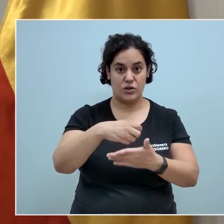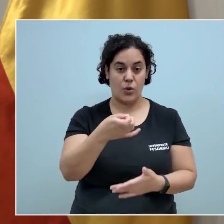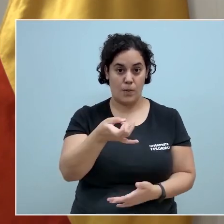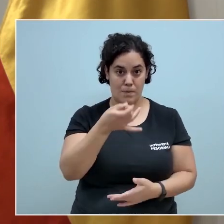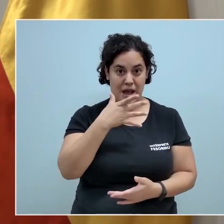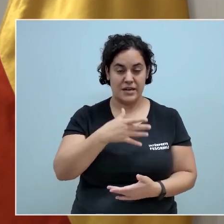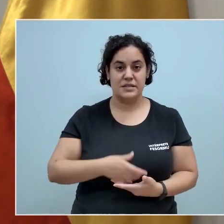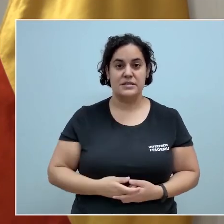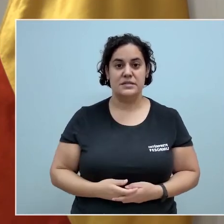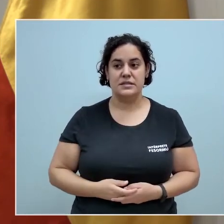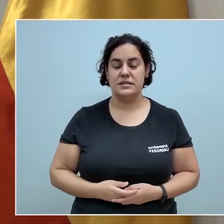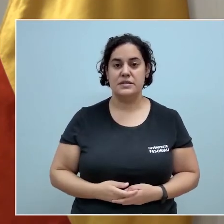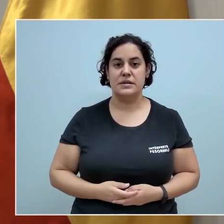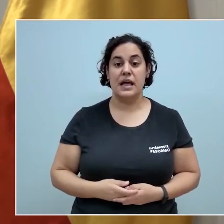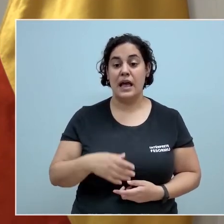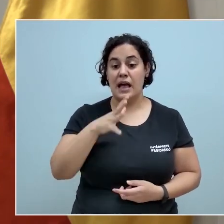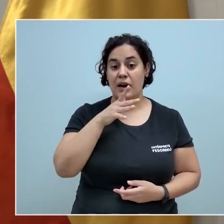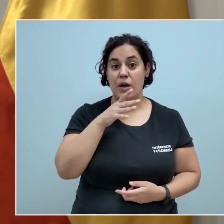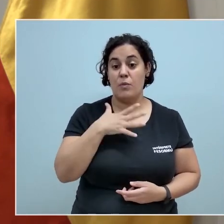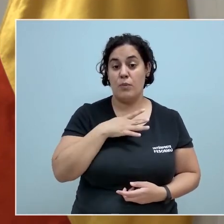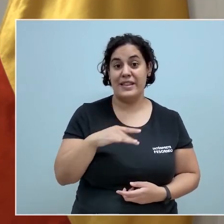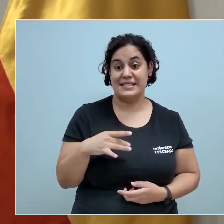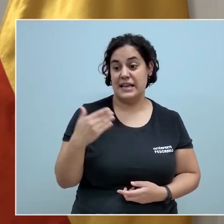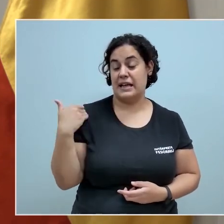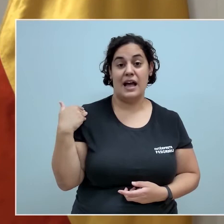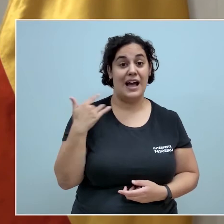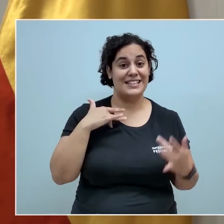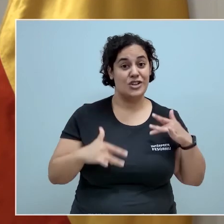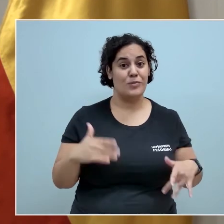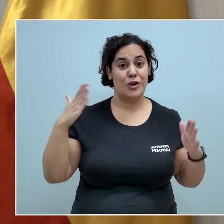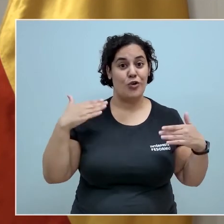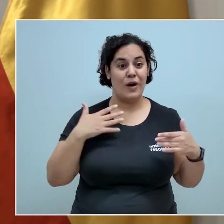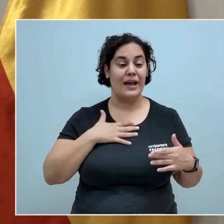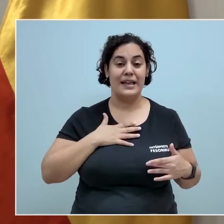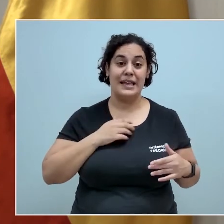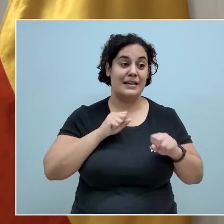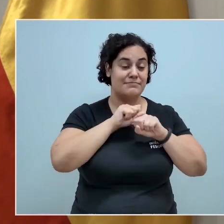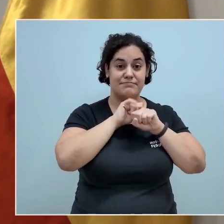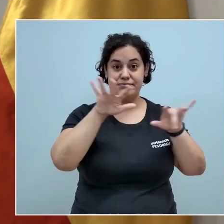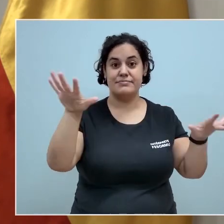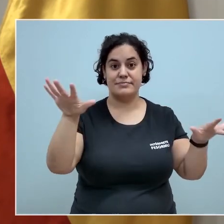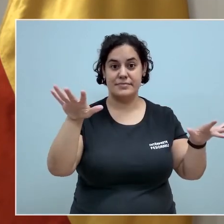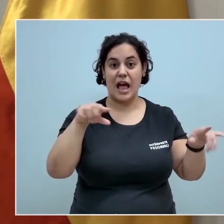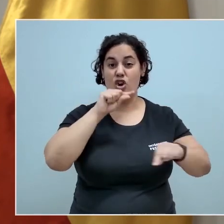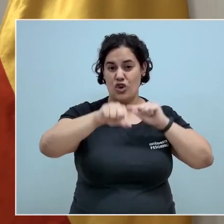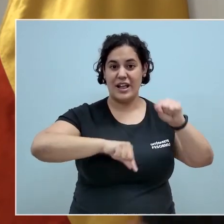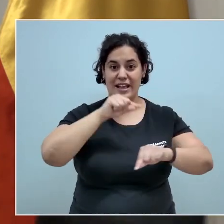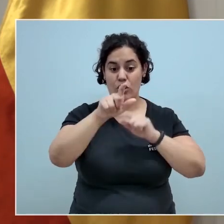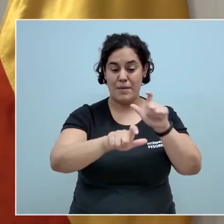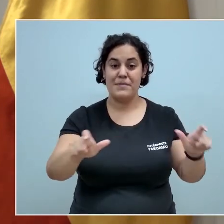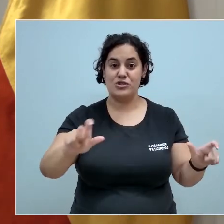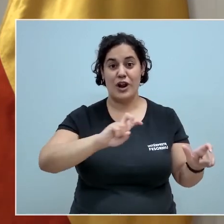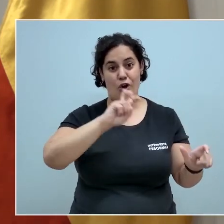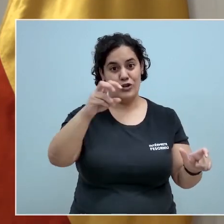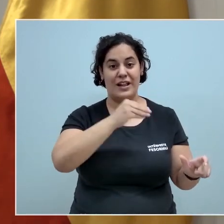ahora habrán estado unos días que hayan podido estar contagiando aparte de la gente que vive en Totana. Por eso la situación es de especial